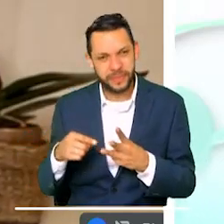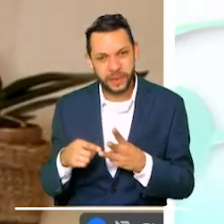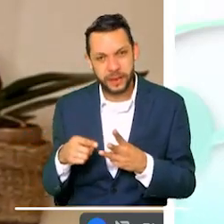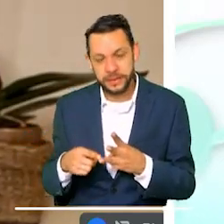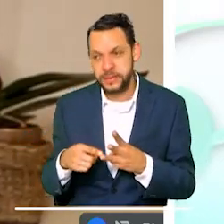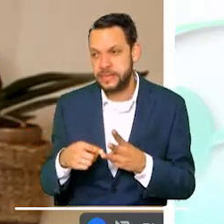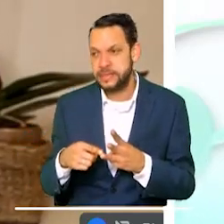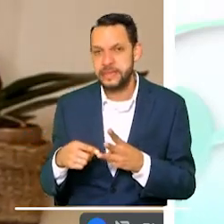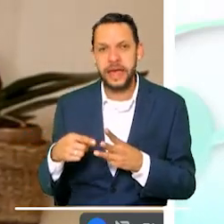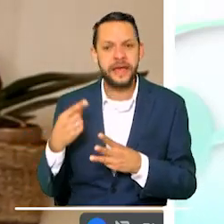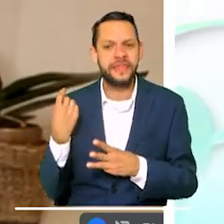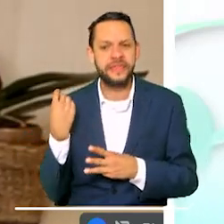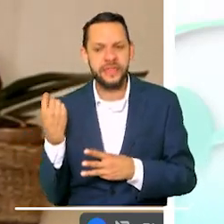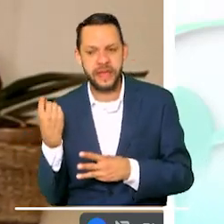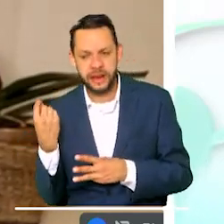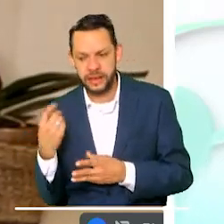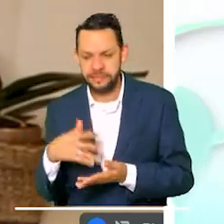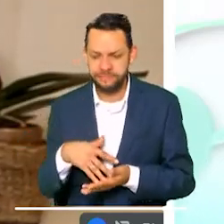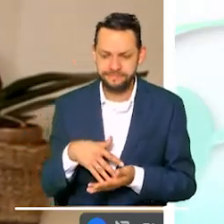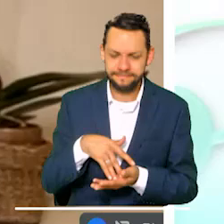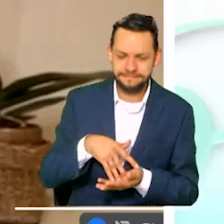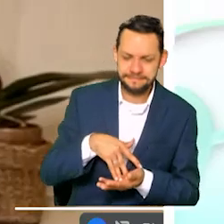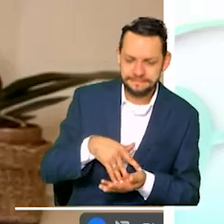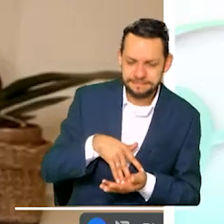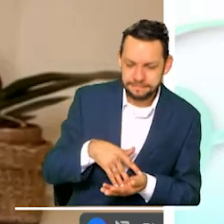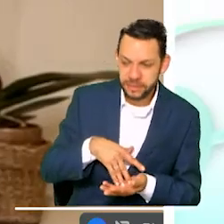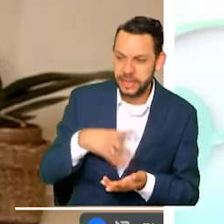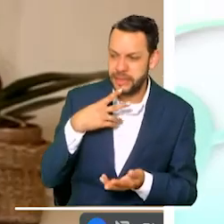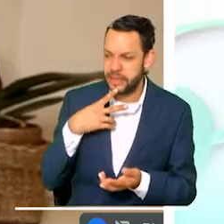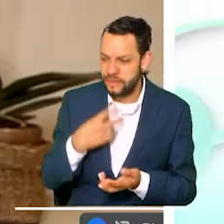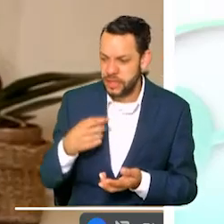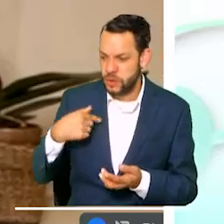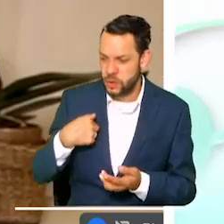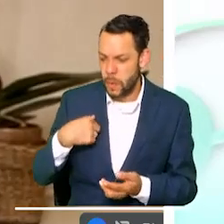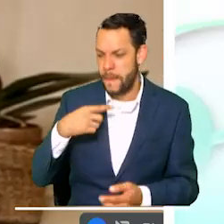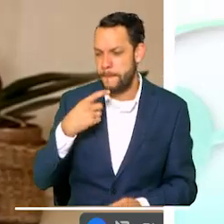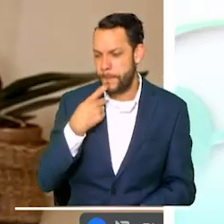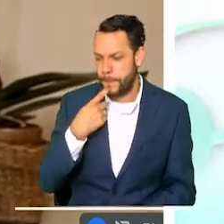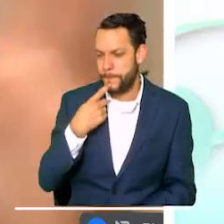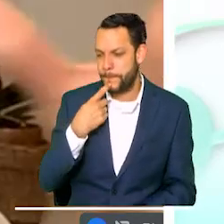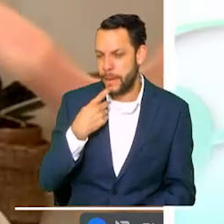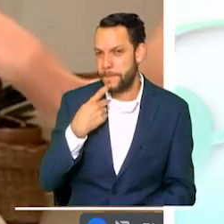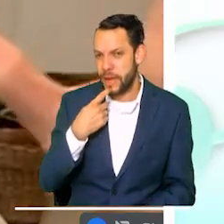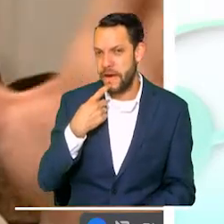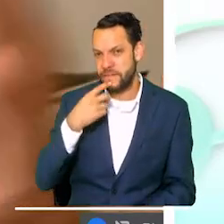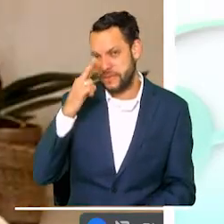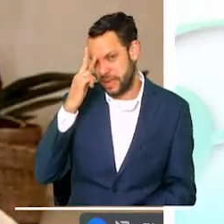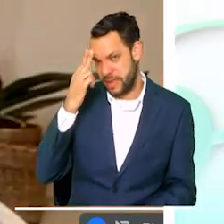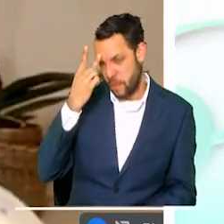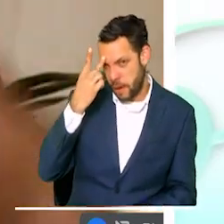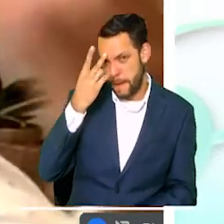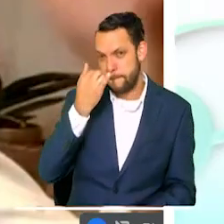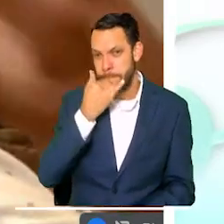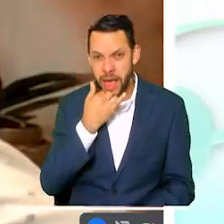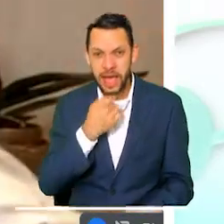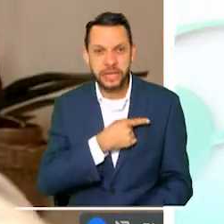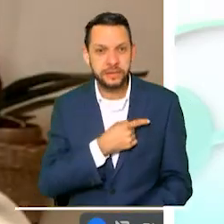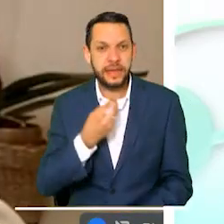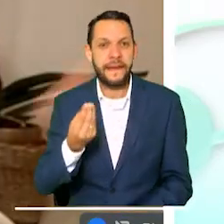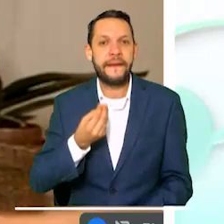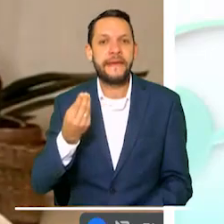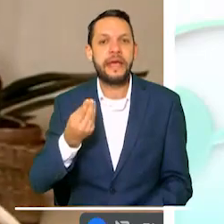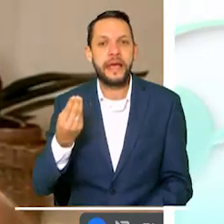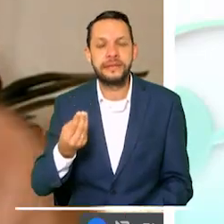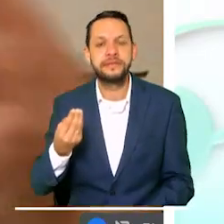para reconocer que fallas y que te abres también a la vida y a decir, bueno, ¿y qué más